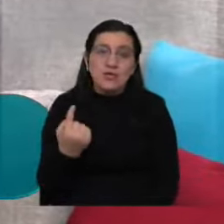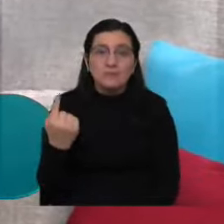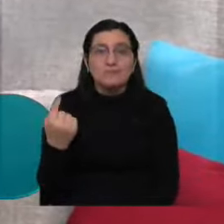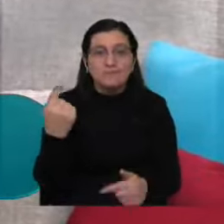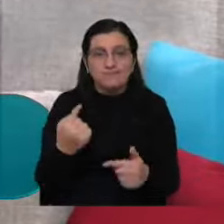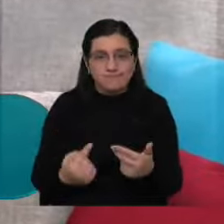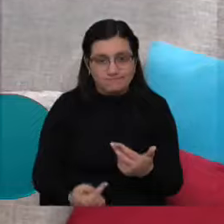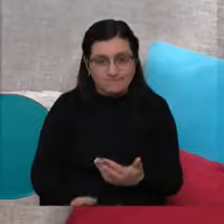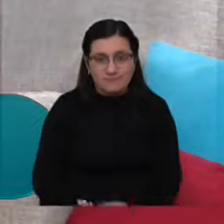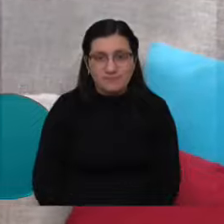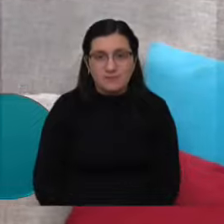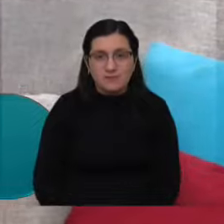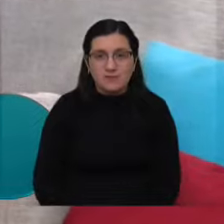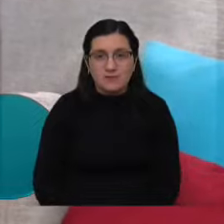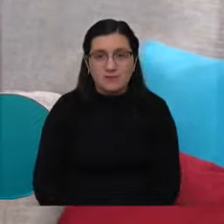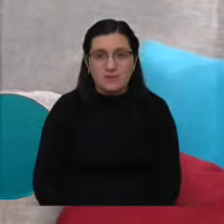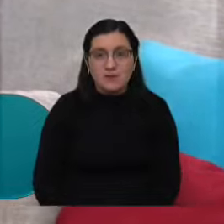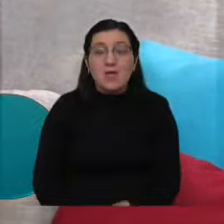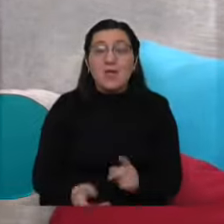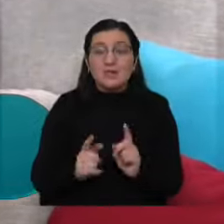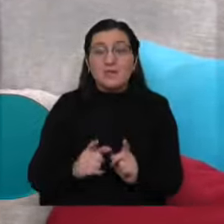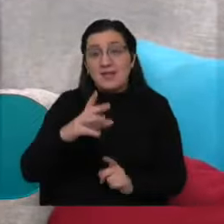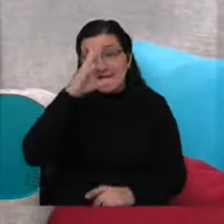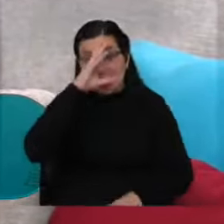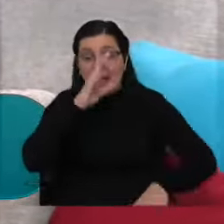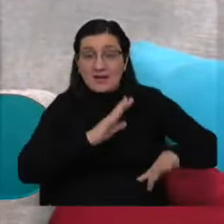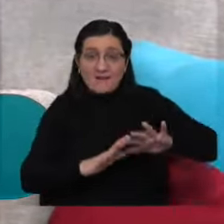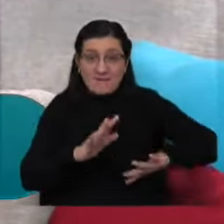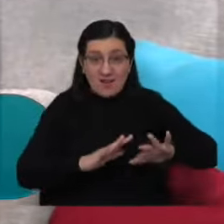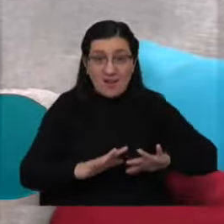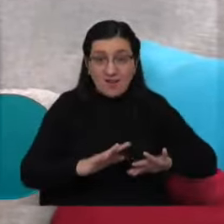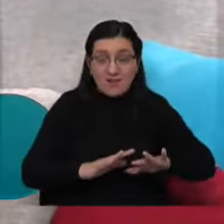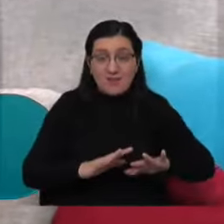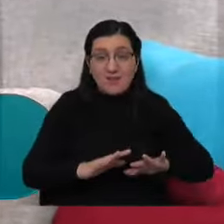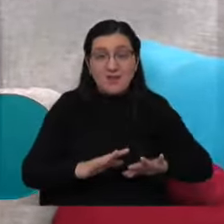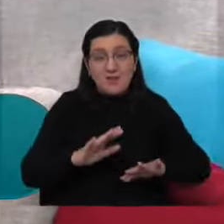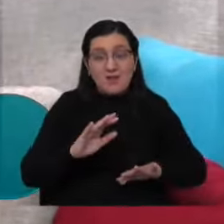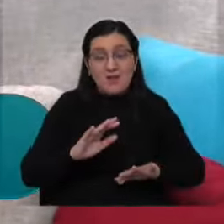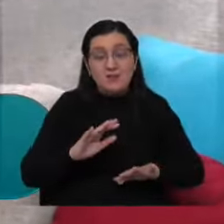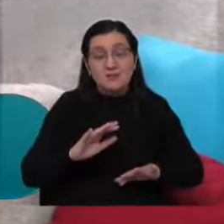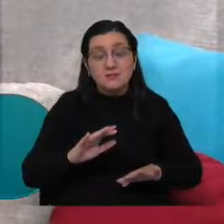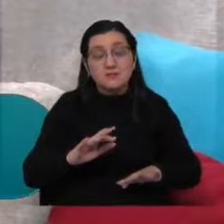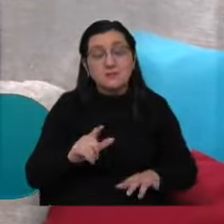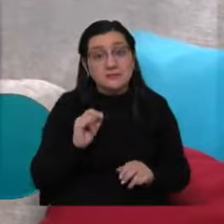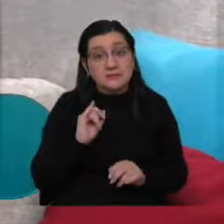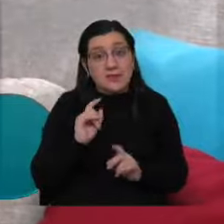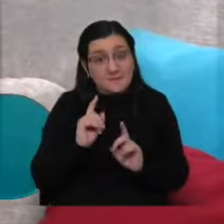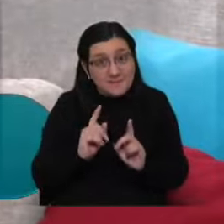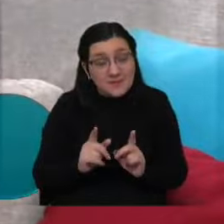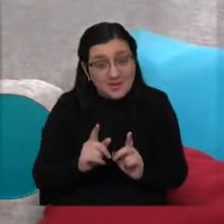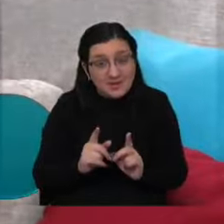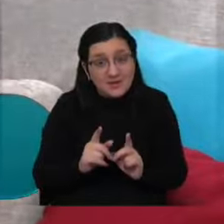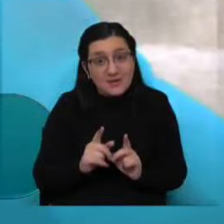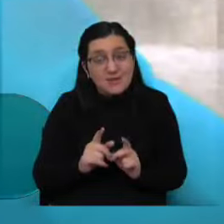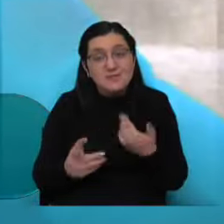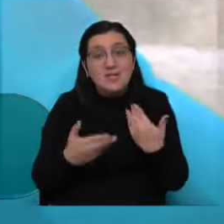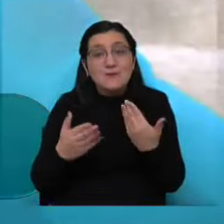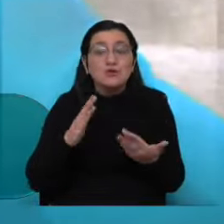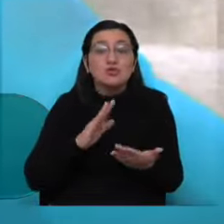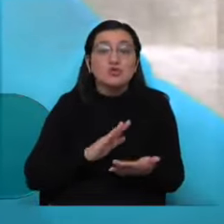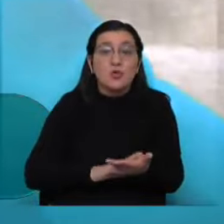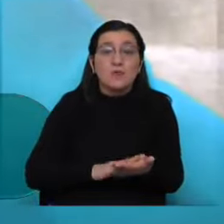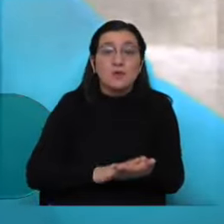cargó supo ser parodia en carnaval pero es un peliculón hacer Juana y barburu es para hac una película verdad una serie Incluso si se usan